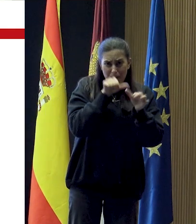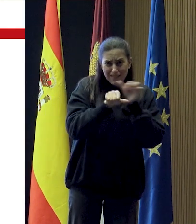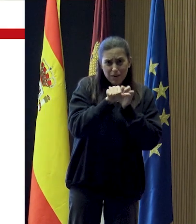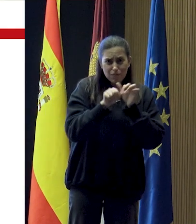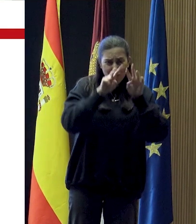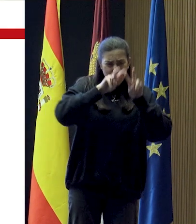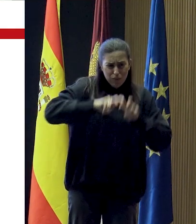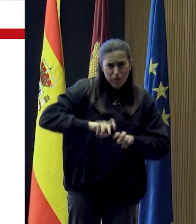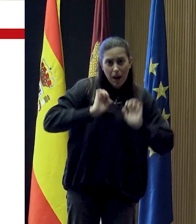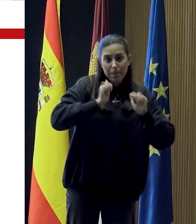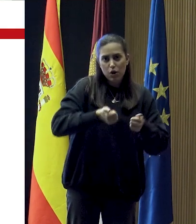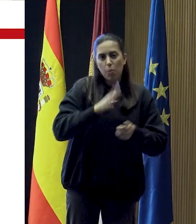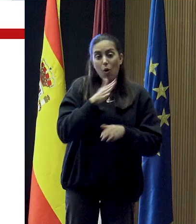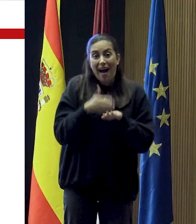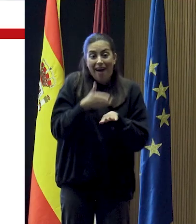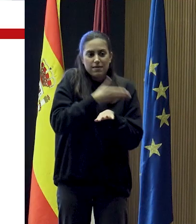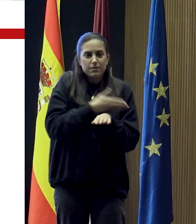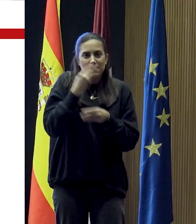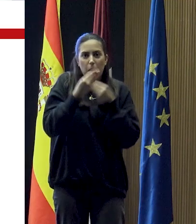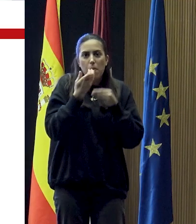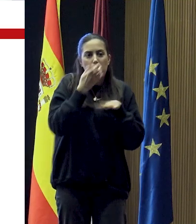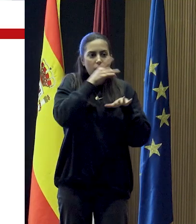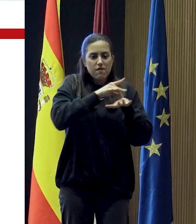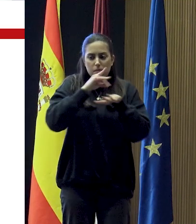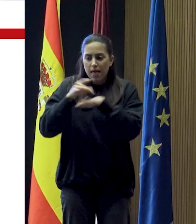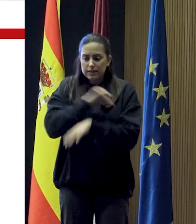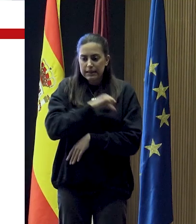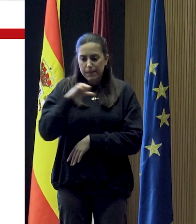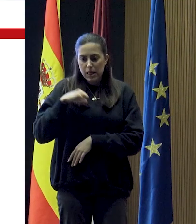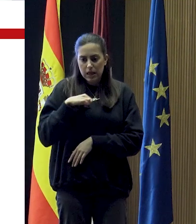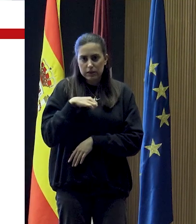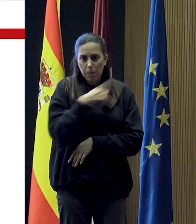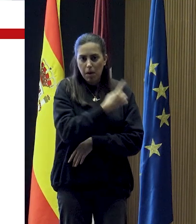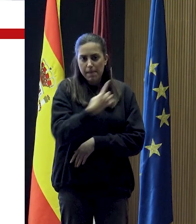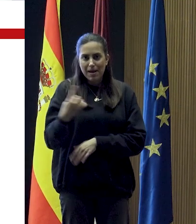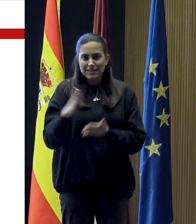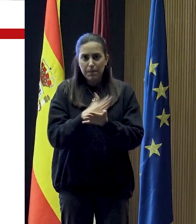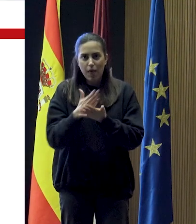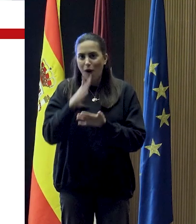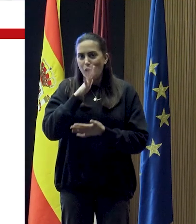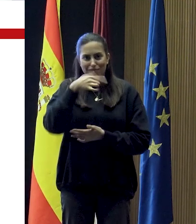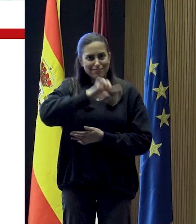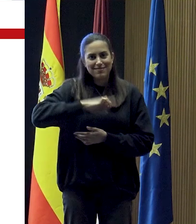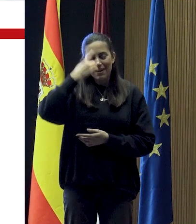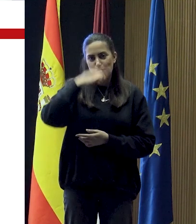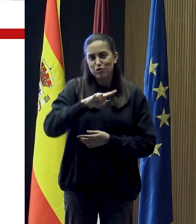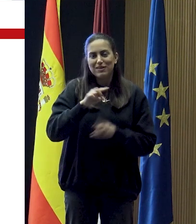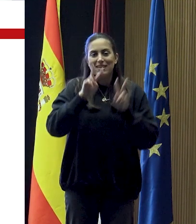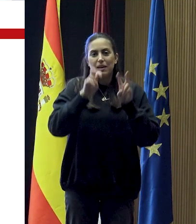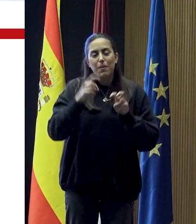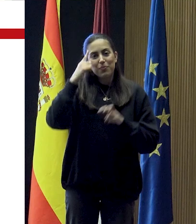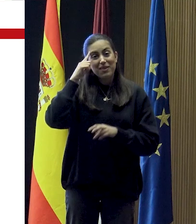2005 se pensaba que cada demencia era una entidad independiente. Y ahora no, ahora sabemos que las demencias conviven